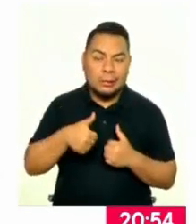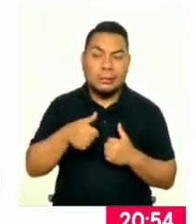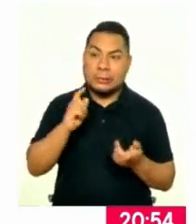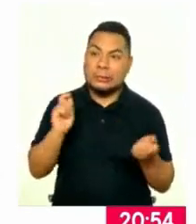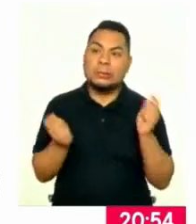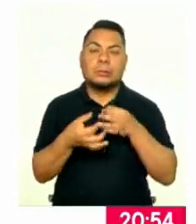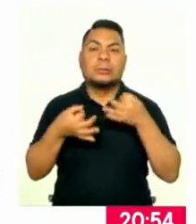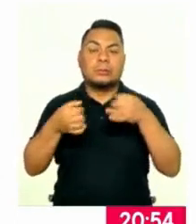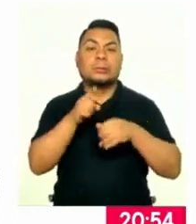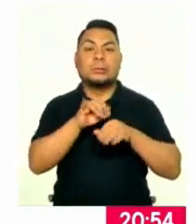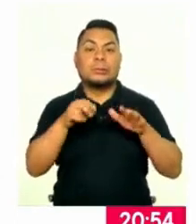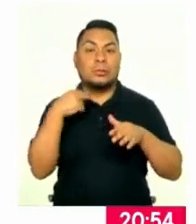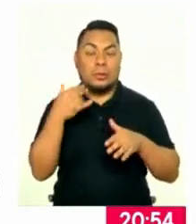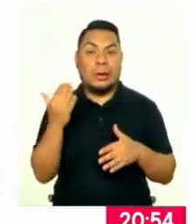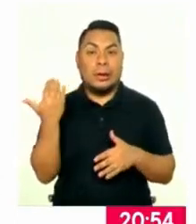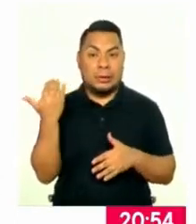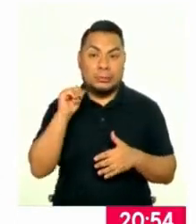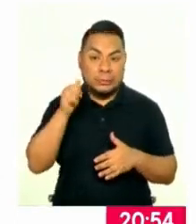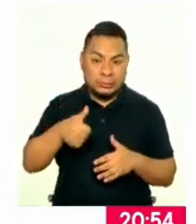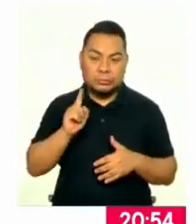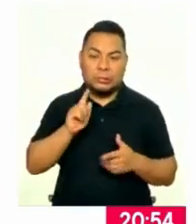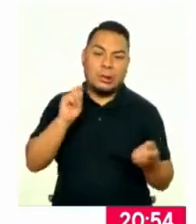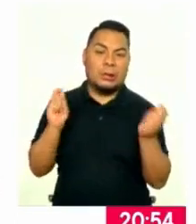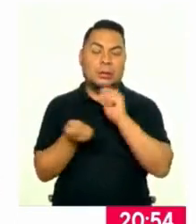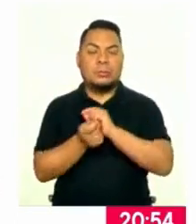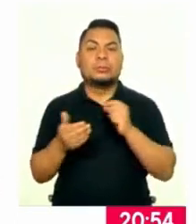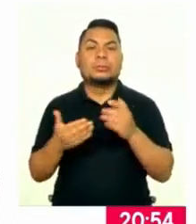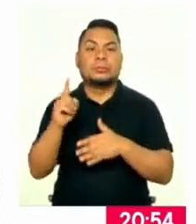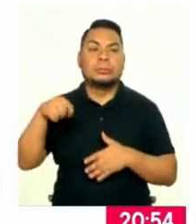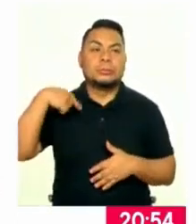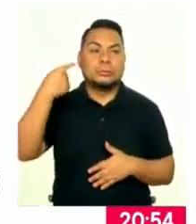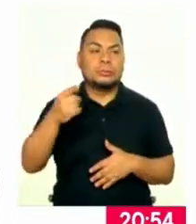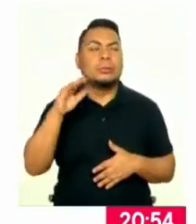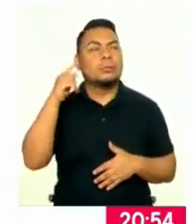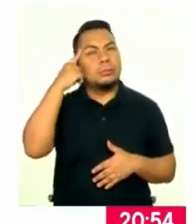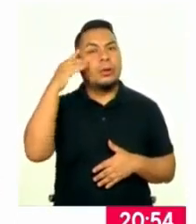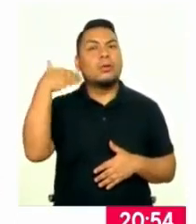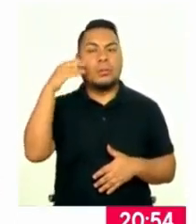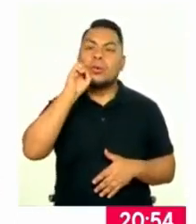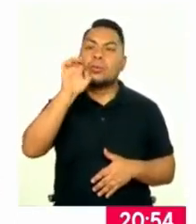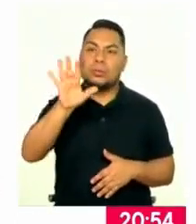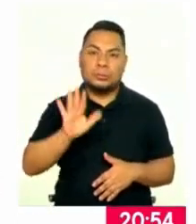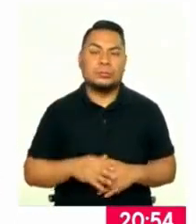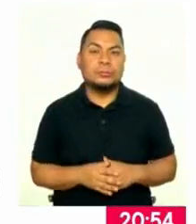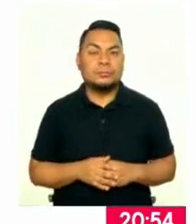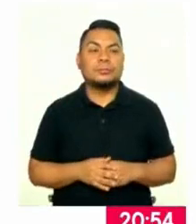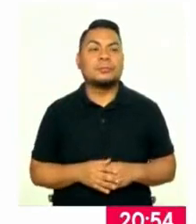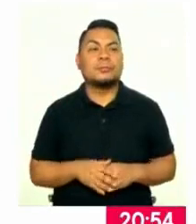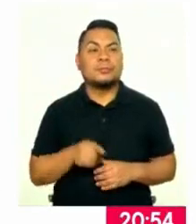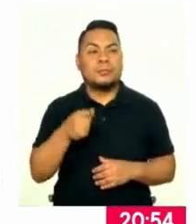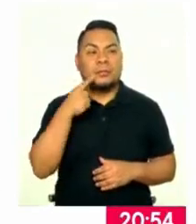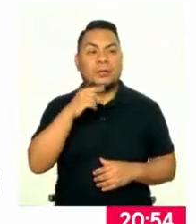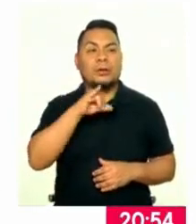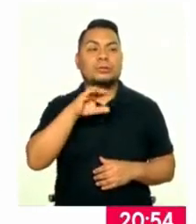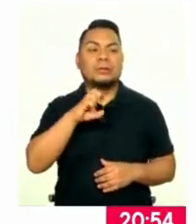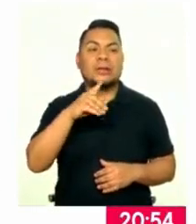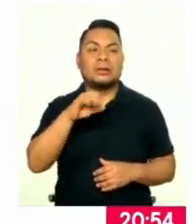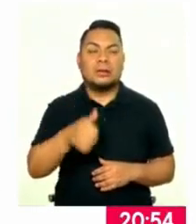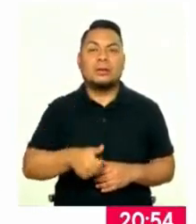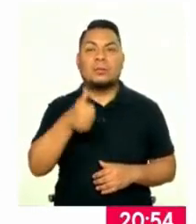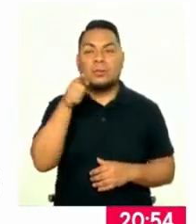convocada para el 16 de noviembre del 2022 para una nueva fecha que se le comunicará oportunamente. José Daniel William Zapata,